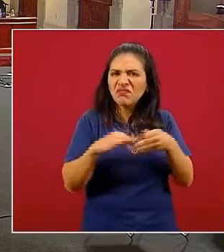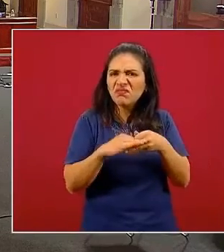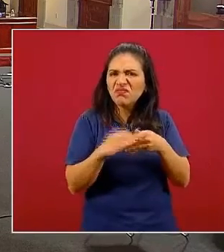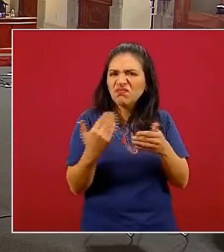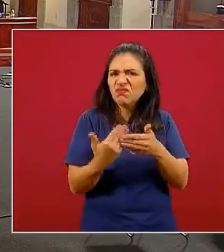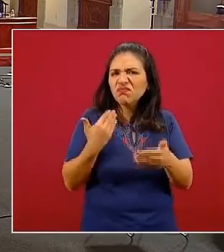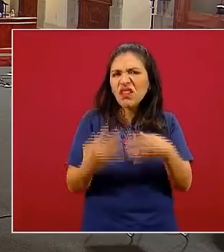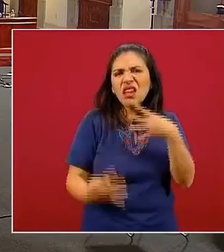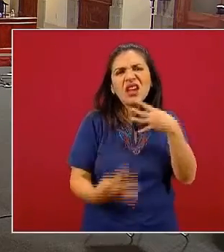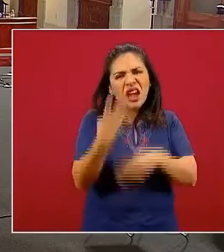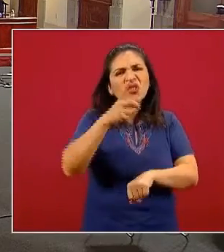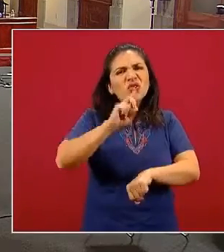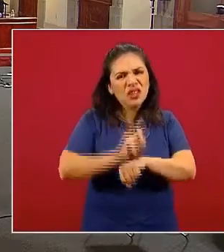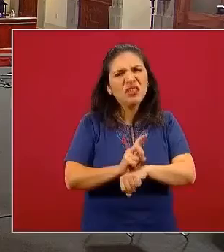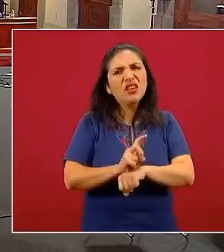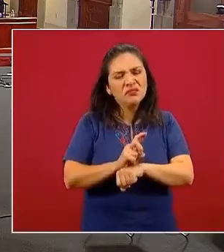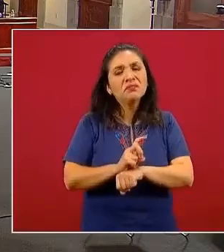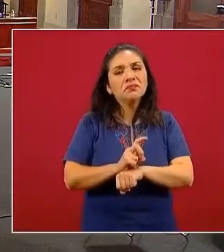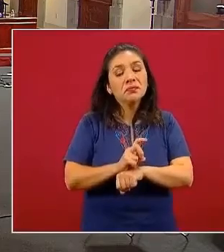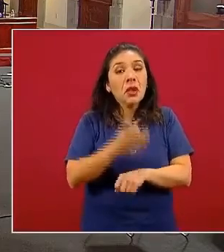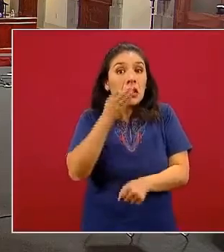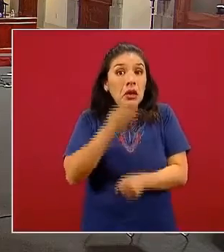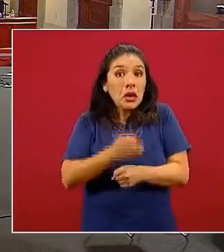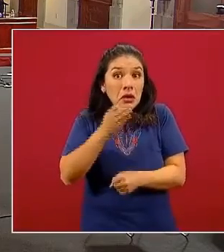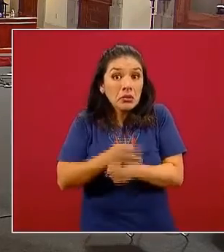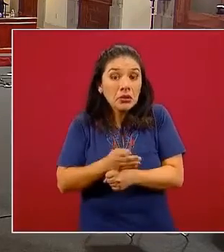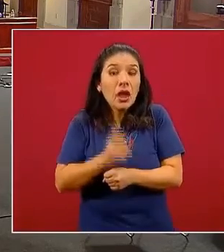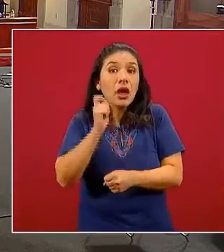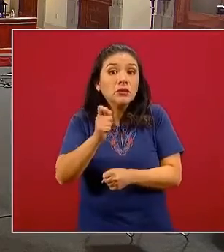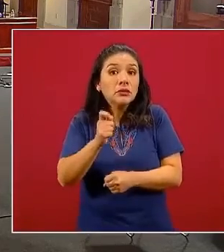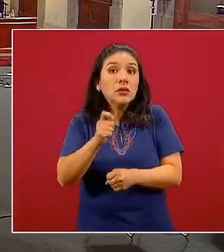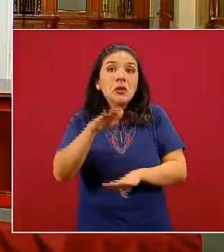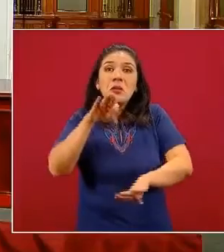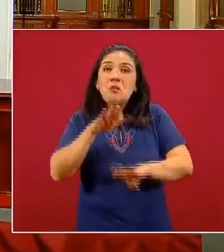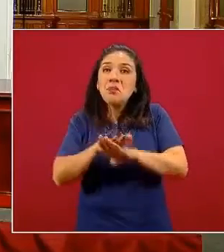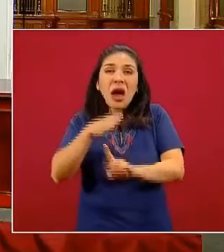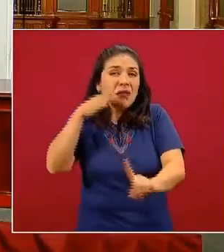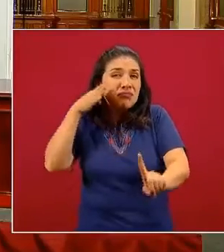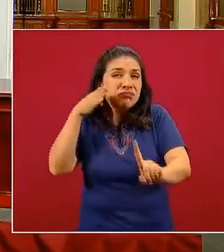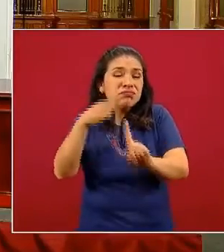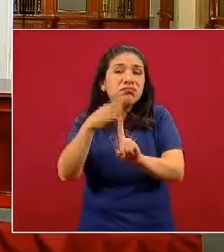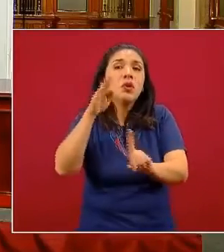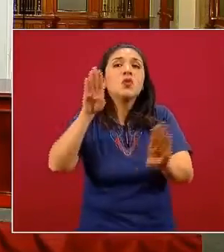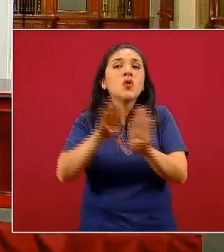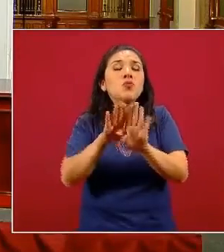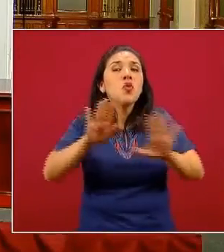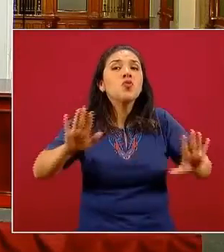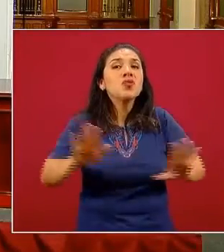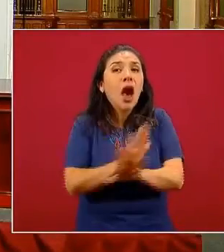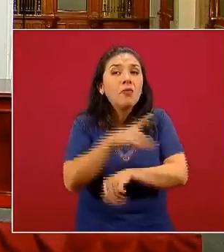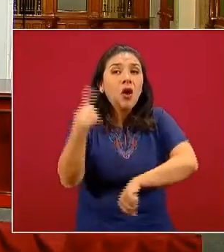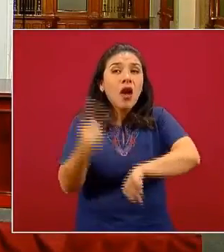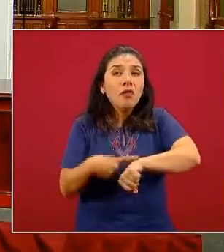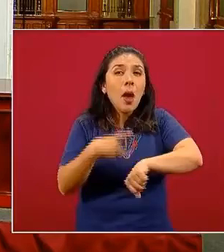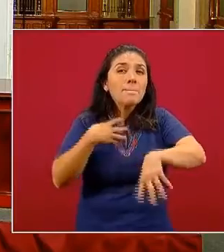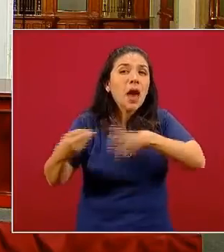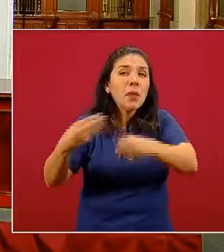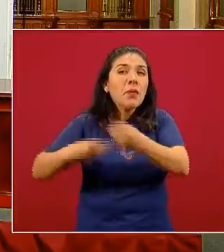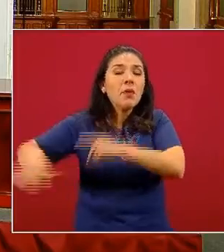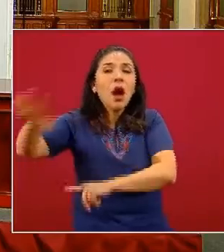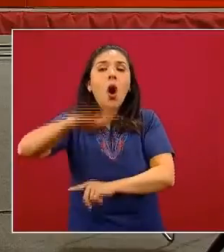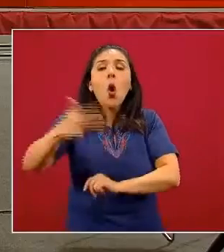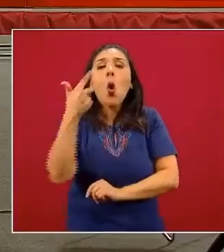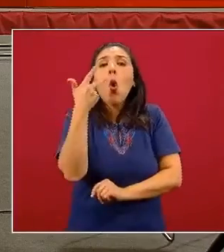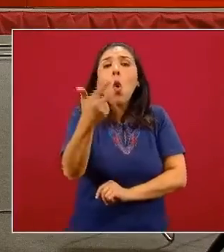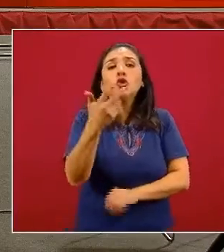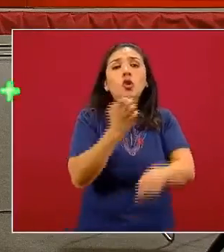aproximadamente 14 días y en este momento está focalizado el cambio en la trayectoria de la epidemia en 8